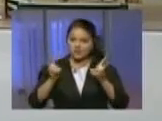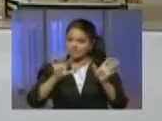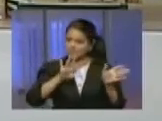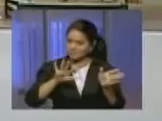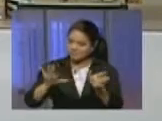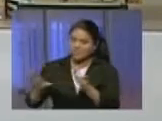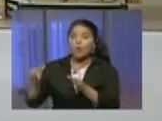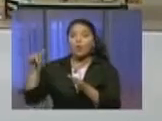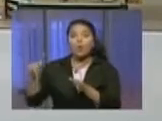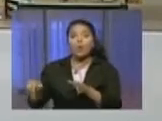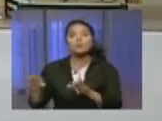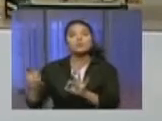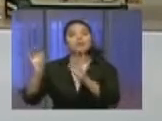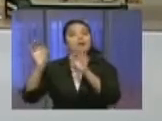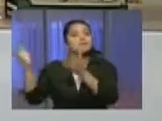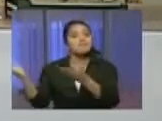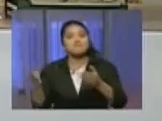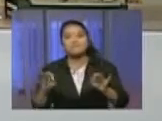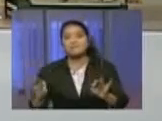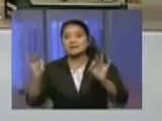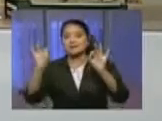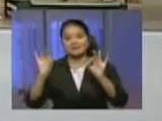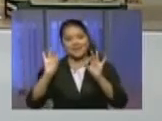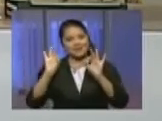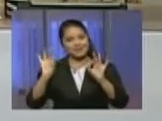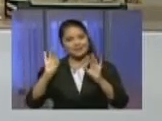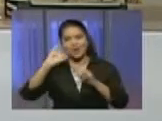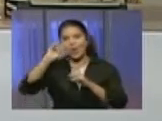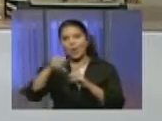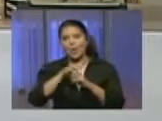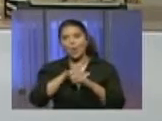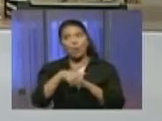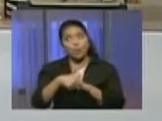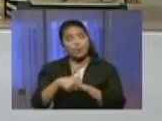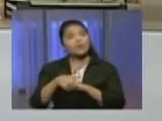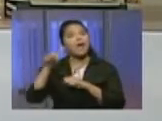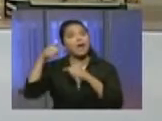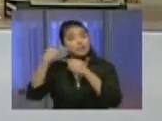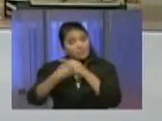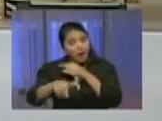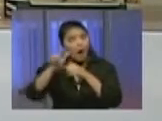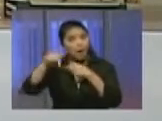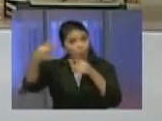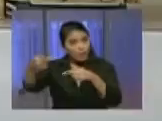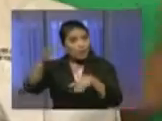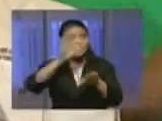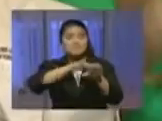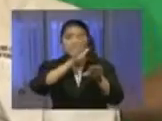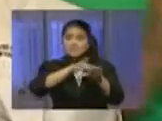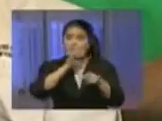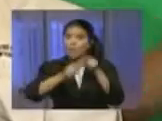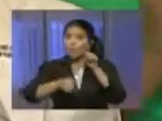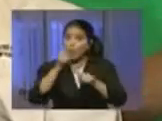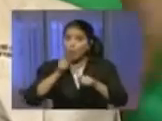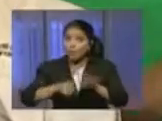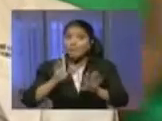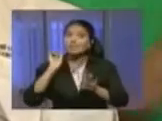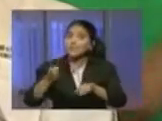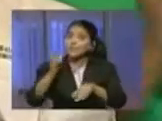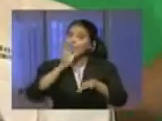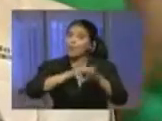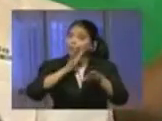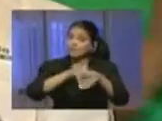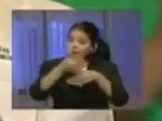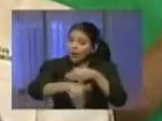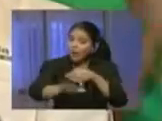invitado permanente especial Jorge Rodríguez tenemos una cosa que anunciar ahora Jorge tenemos unos temas que anunciar